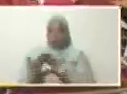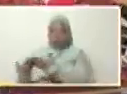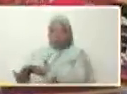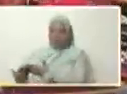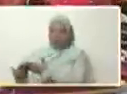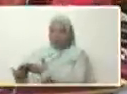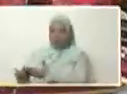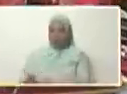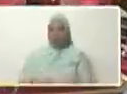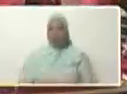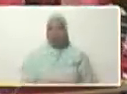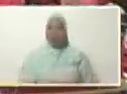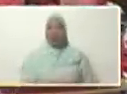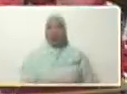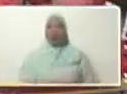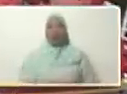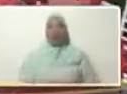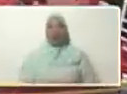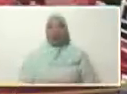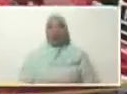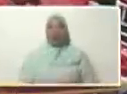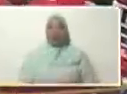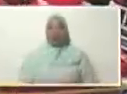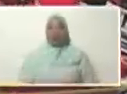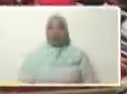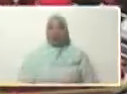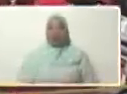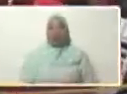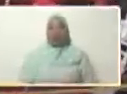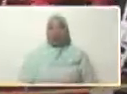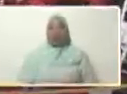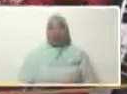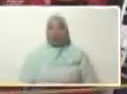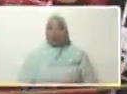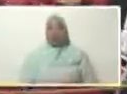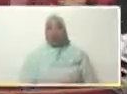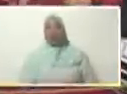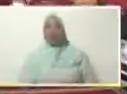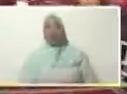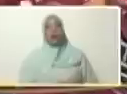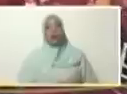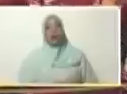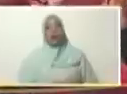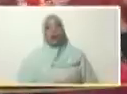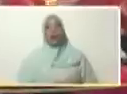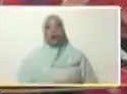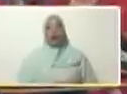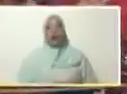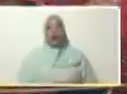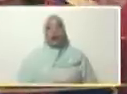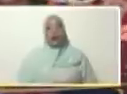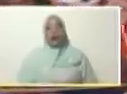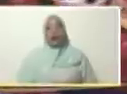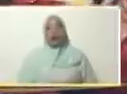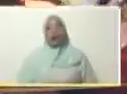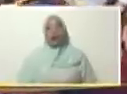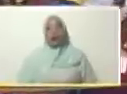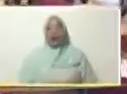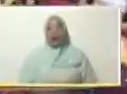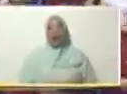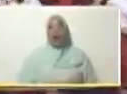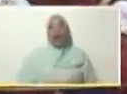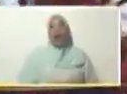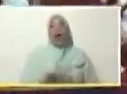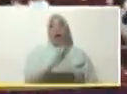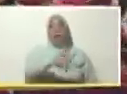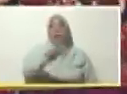Las palabras de estos trabajadores